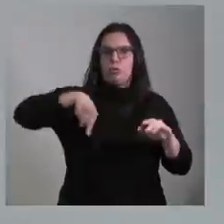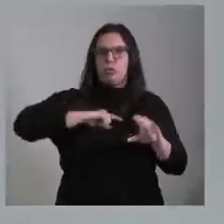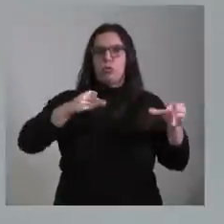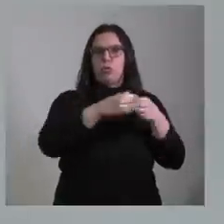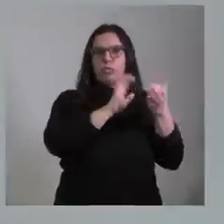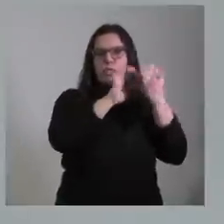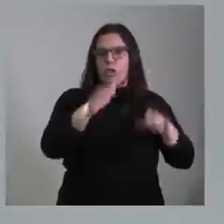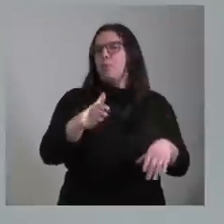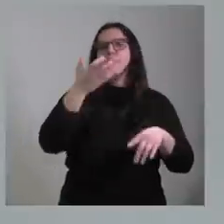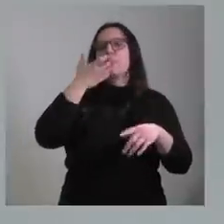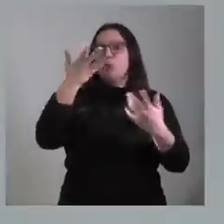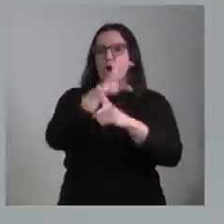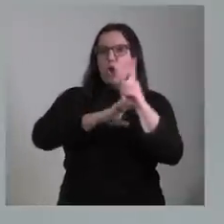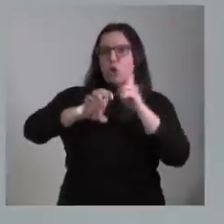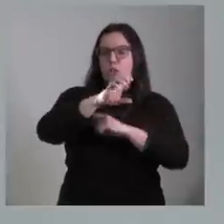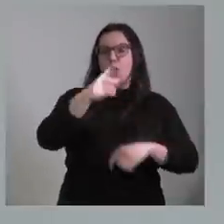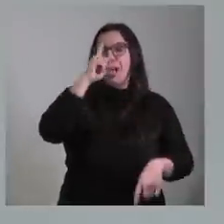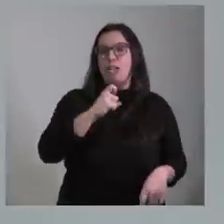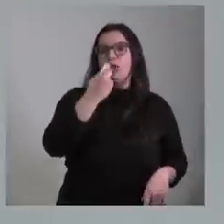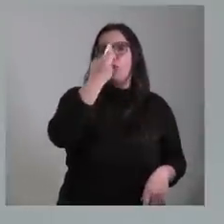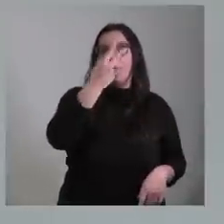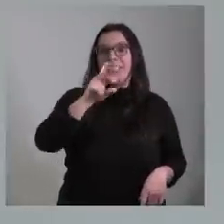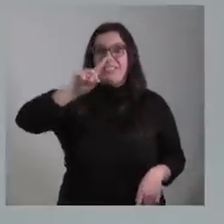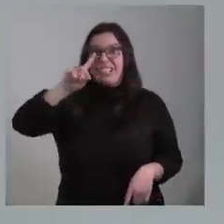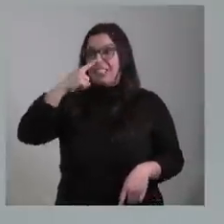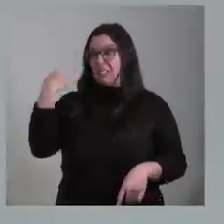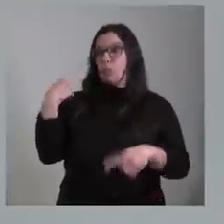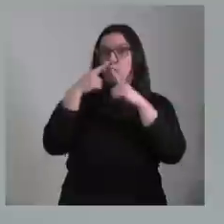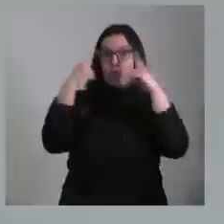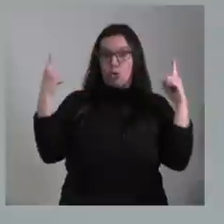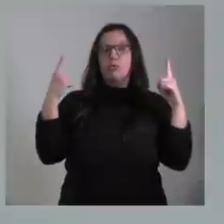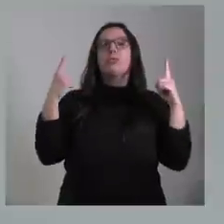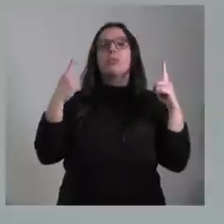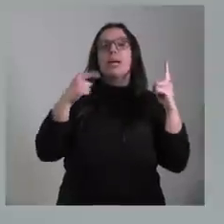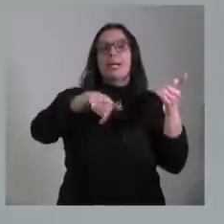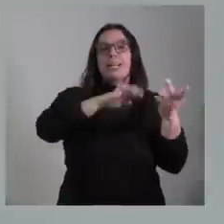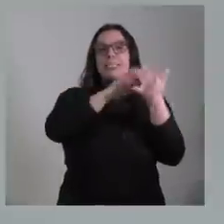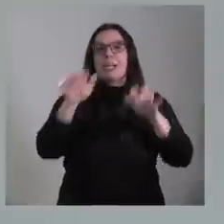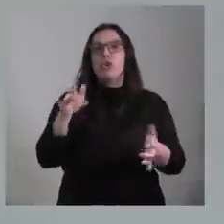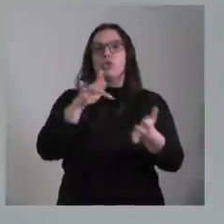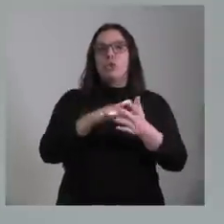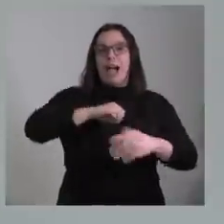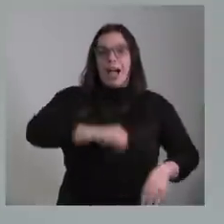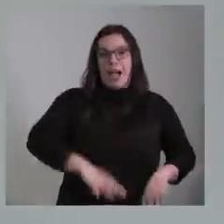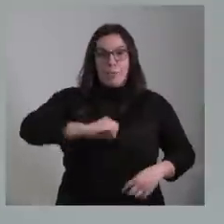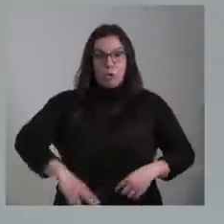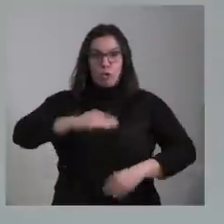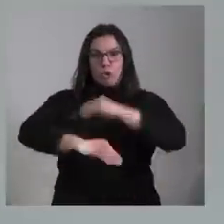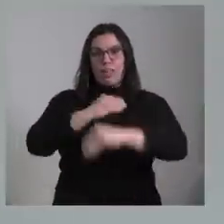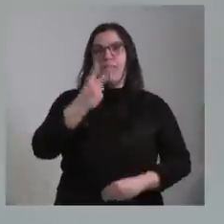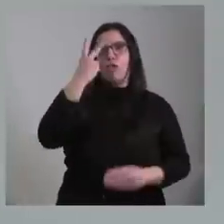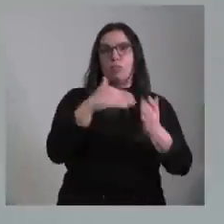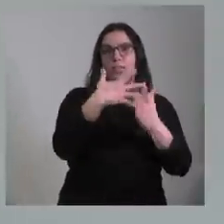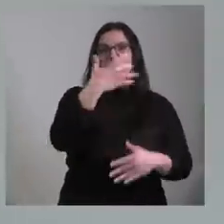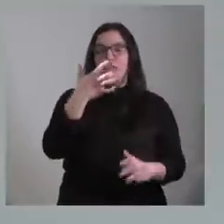para ponerles en contexto en el año 2021 se practicaron en Castilla y león más de 2500 abortos lo que supuso un